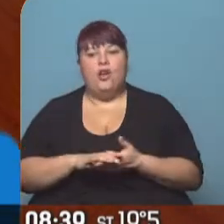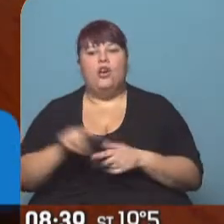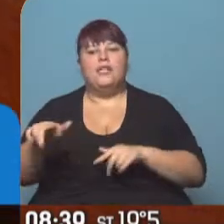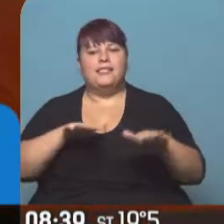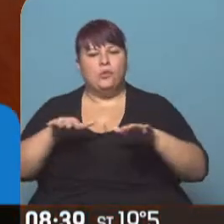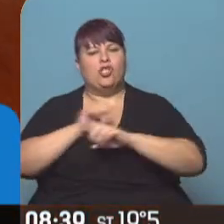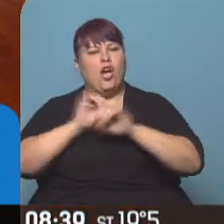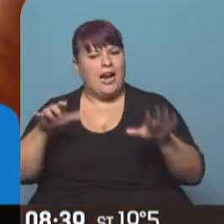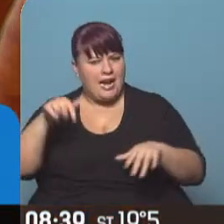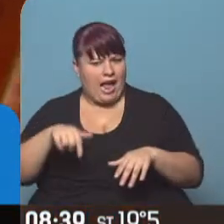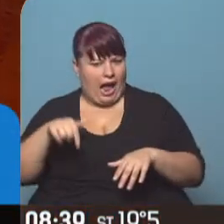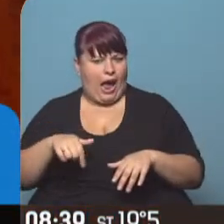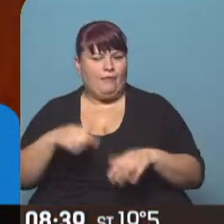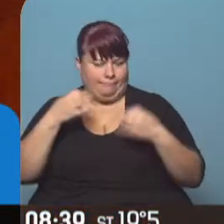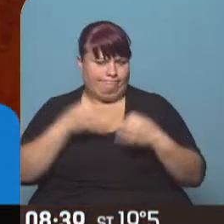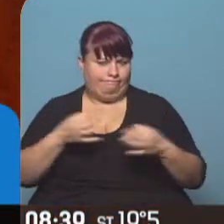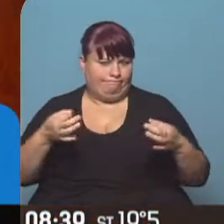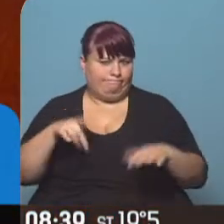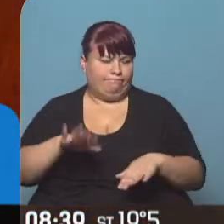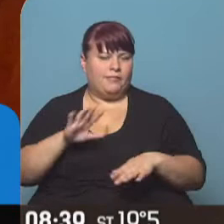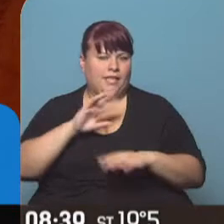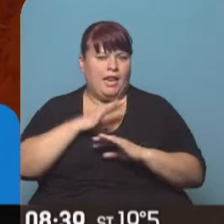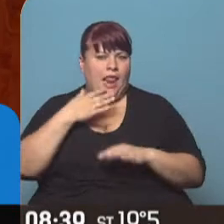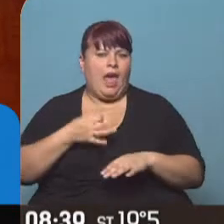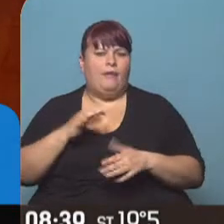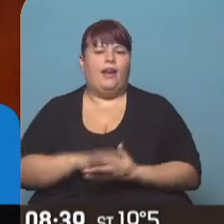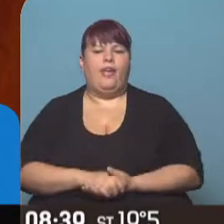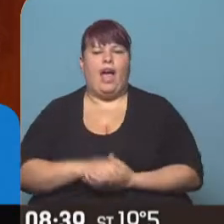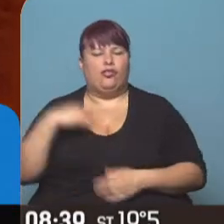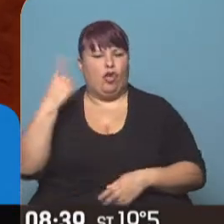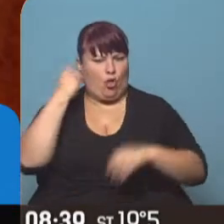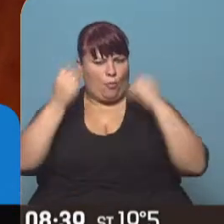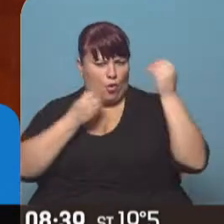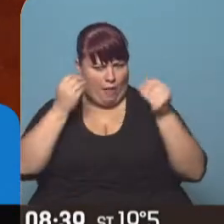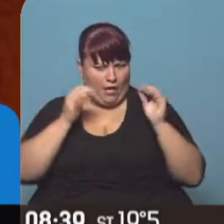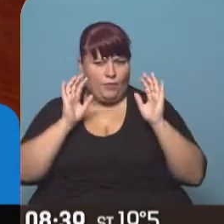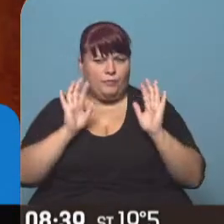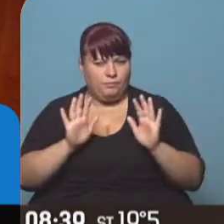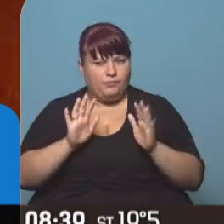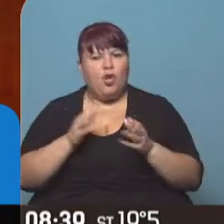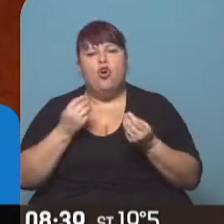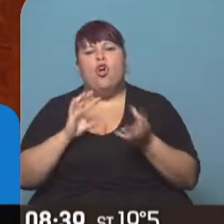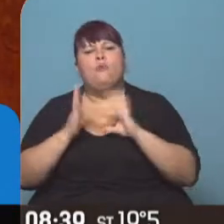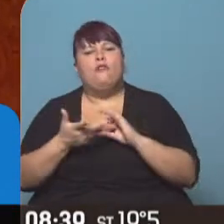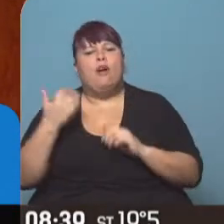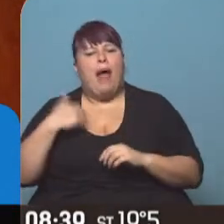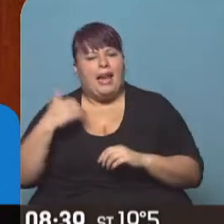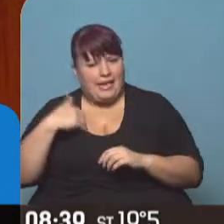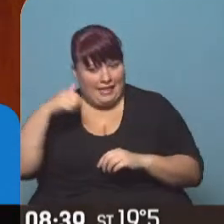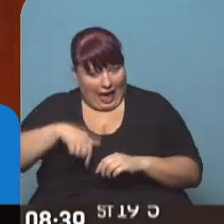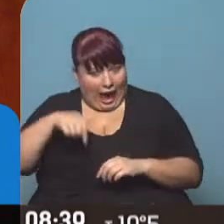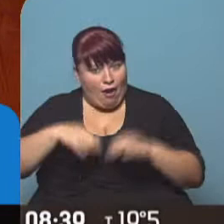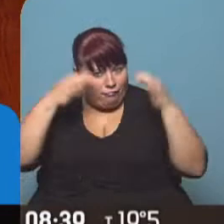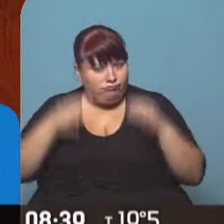situación crítica que lo es y realmente preocupa ahora de qué manera la argentina hoy